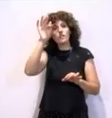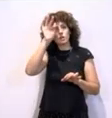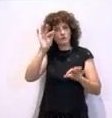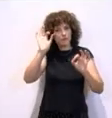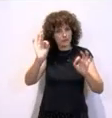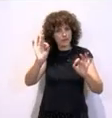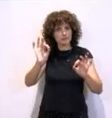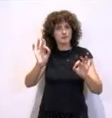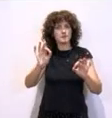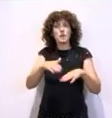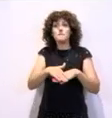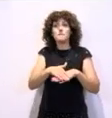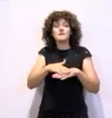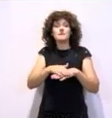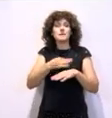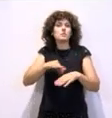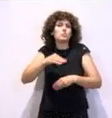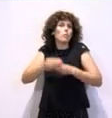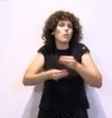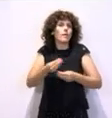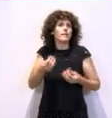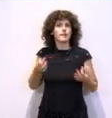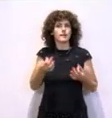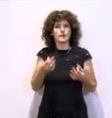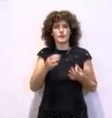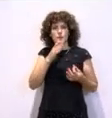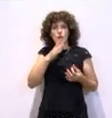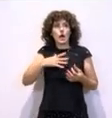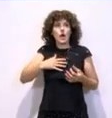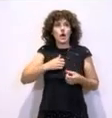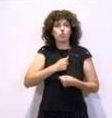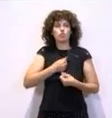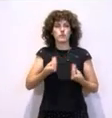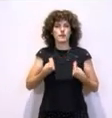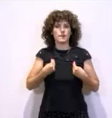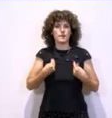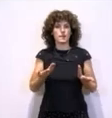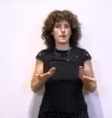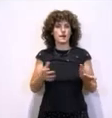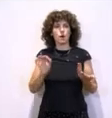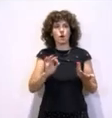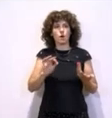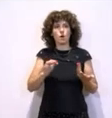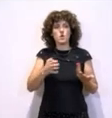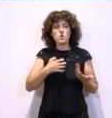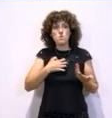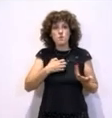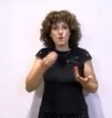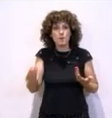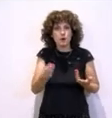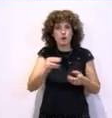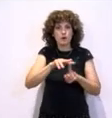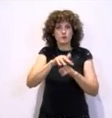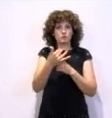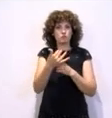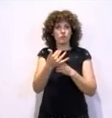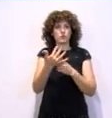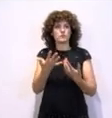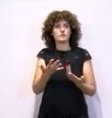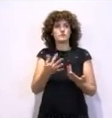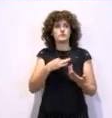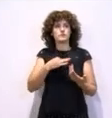básicamente ¿qué puedo hacer ante la angustia de la vida? ¿Qué puedo hacer ante la imposibilidad de mejorar la situación? ¿Qué puedo